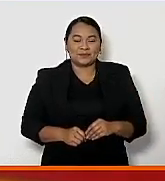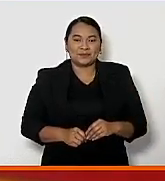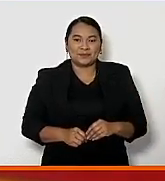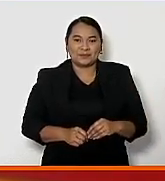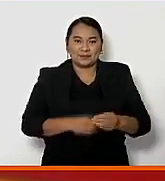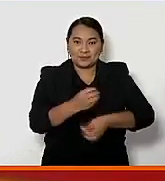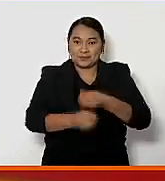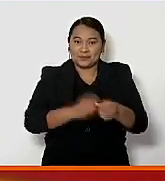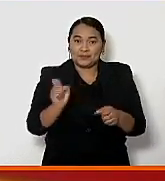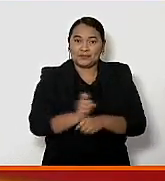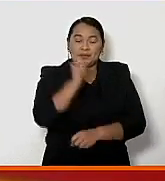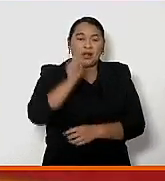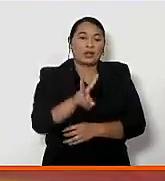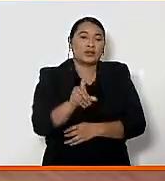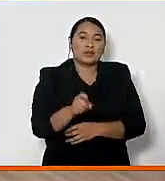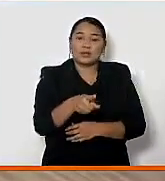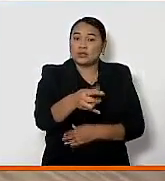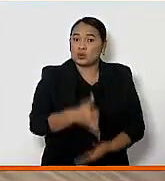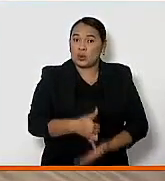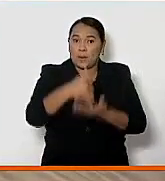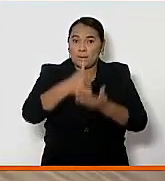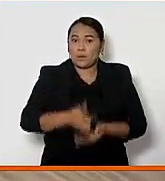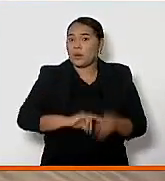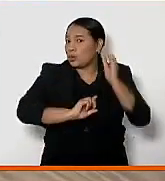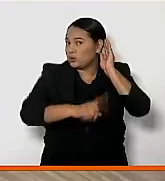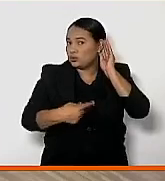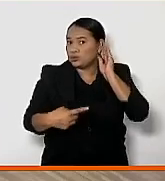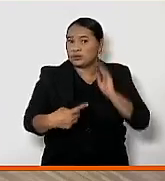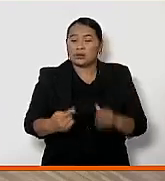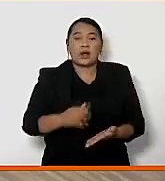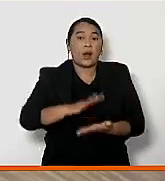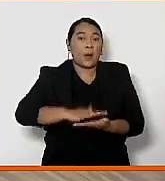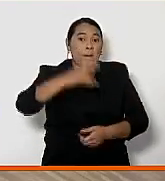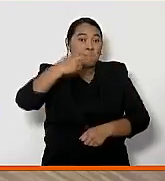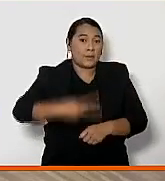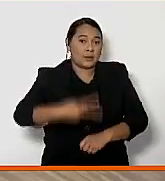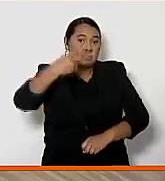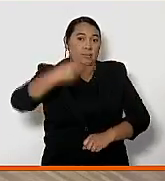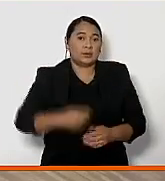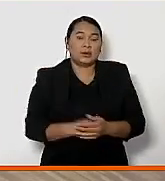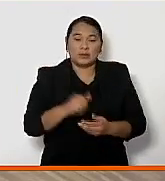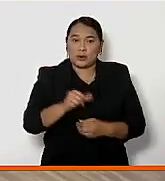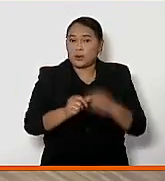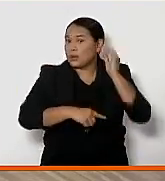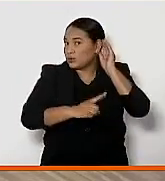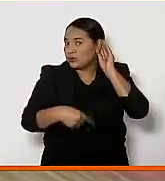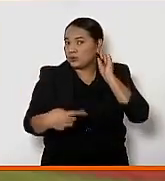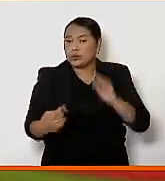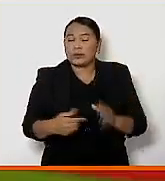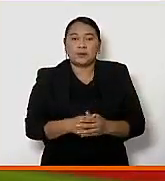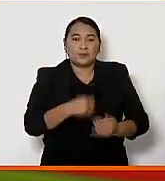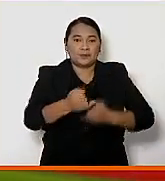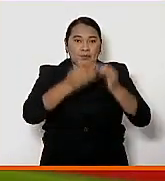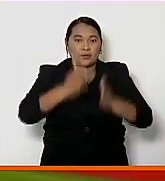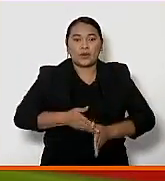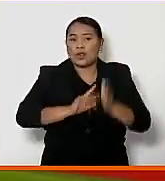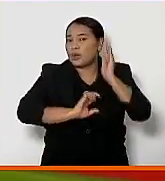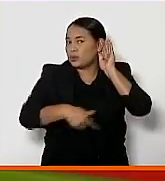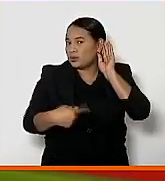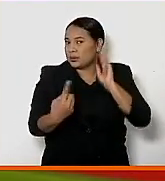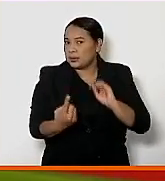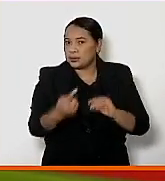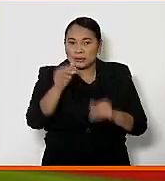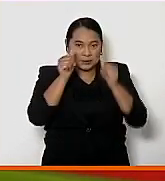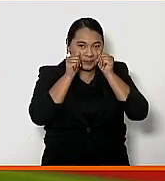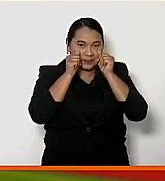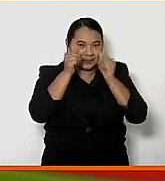Esta es 2x recuerda querido jugador que tu premio se multiplica por dos en diaria pero si eres jugador para más uno atento porque